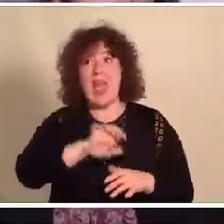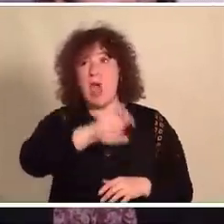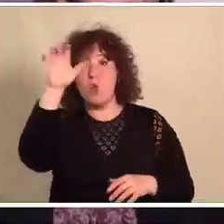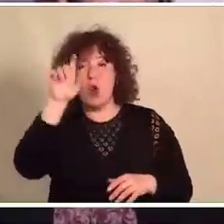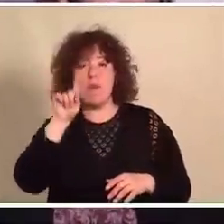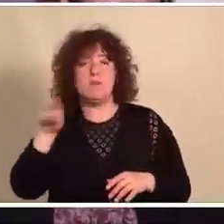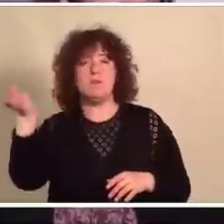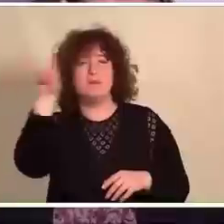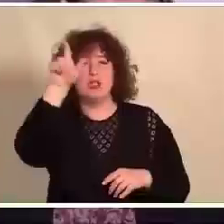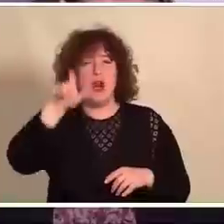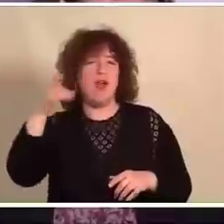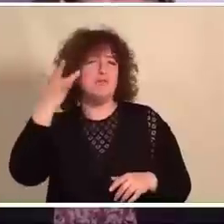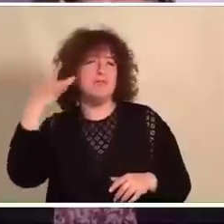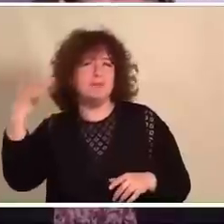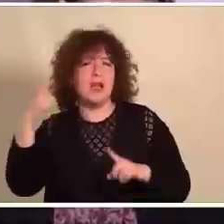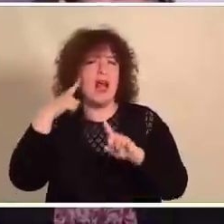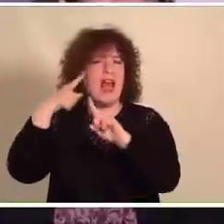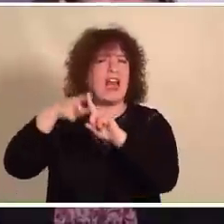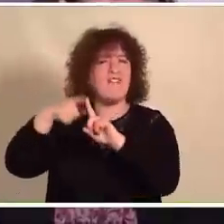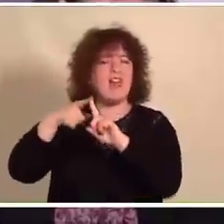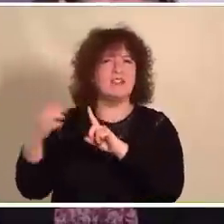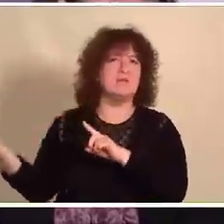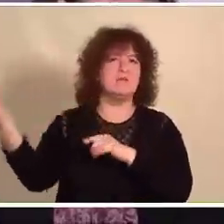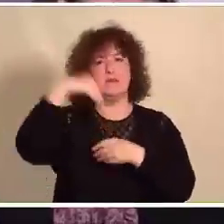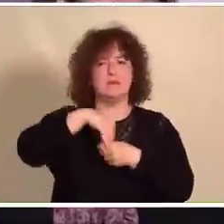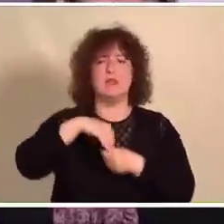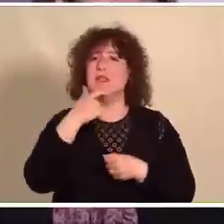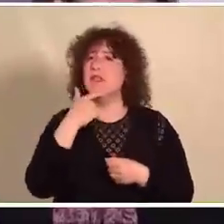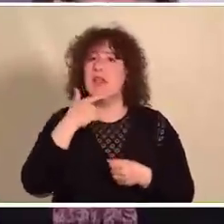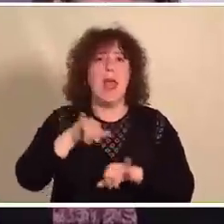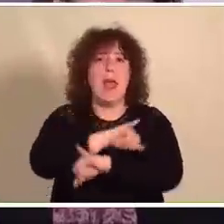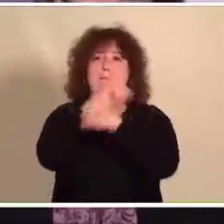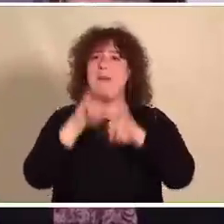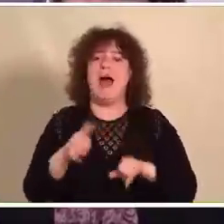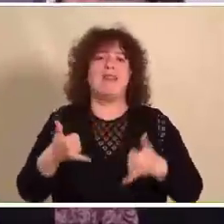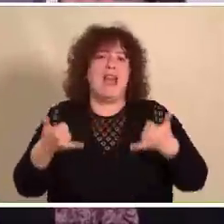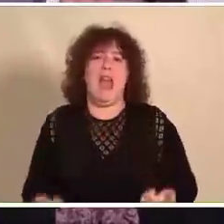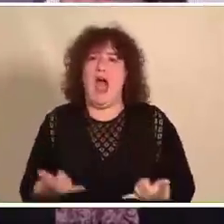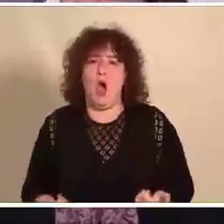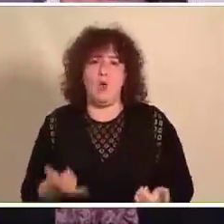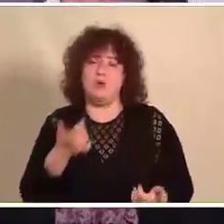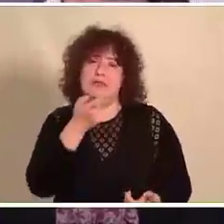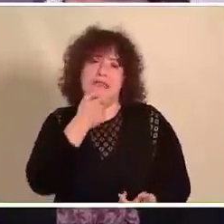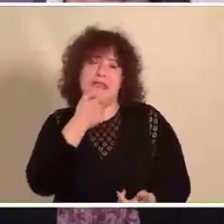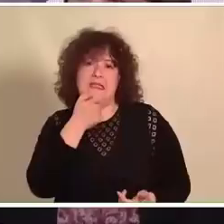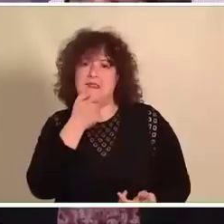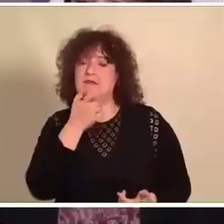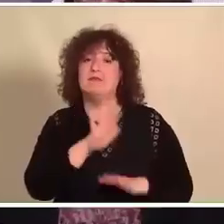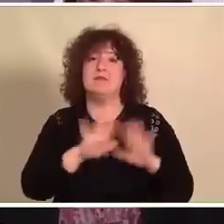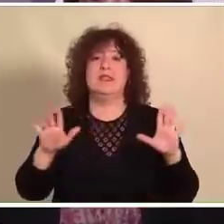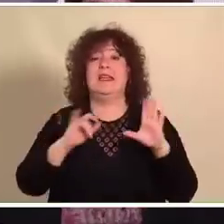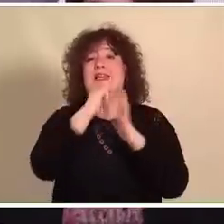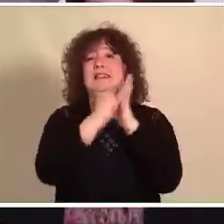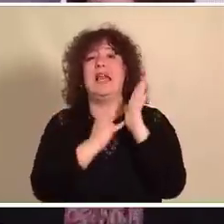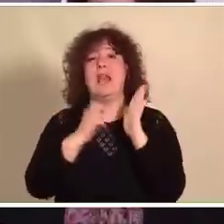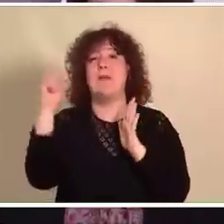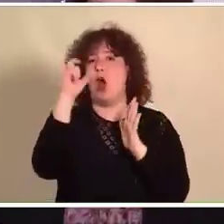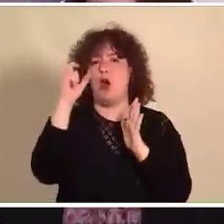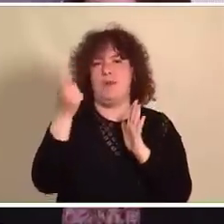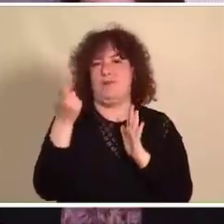voz Paz bienvenido Jeremy corbin que no necesita ninguna